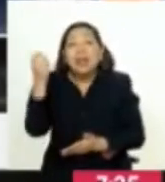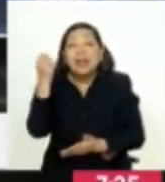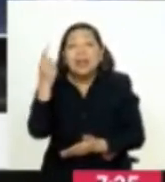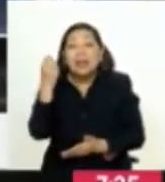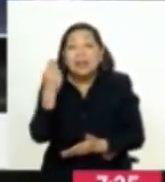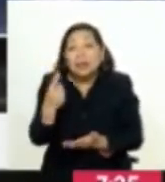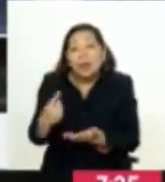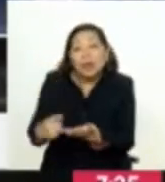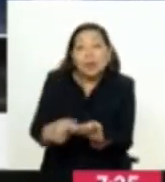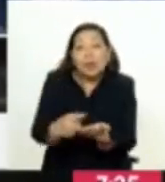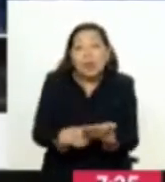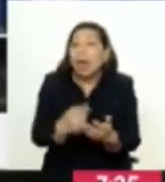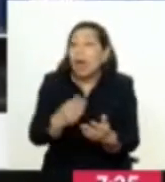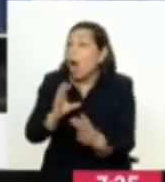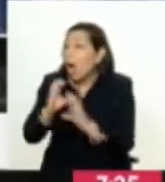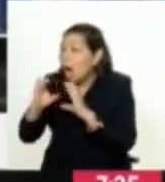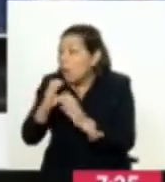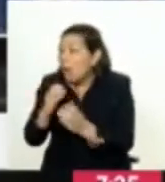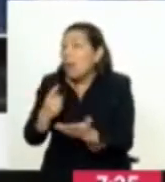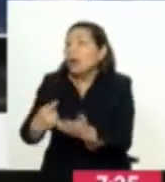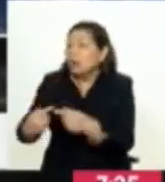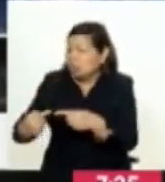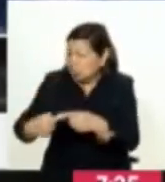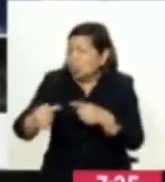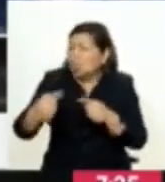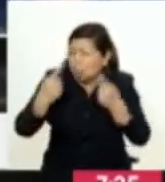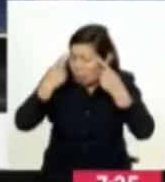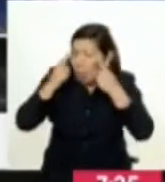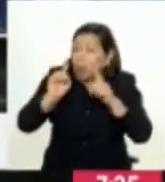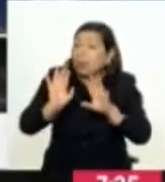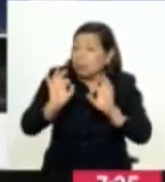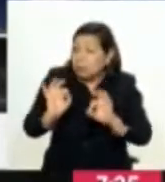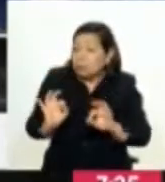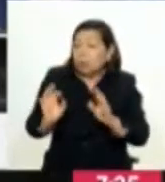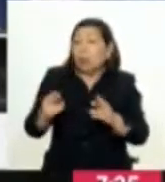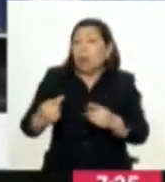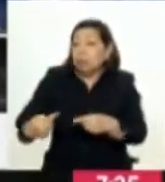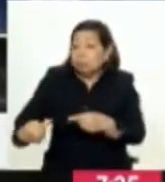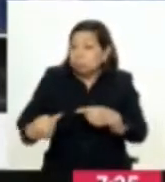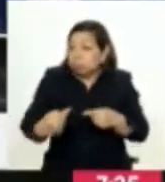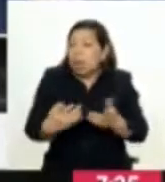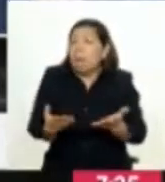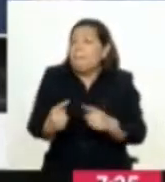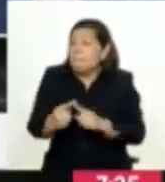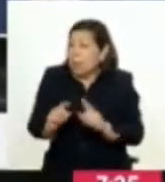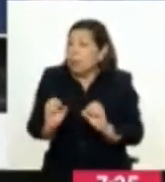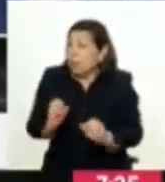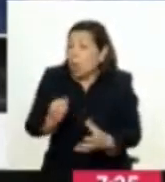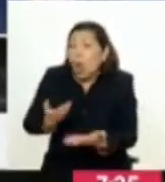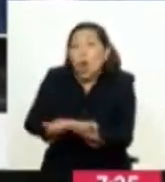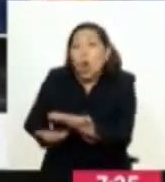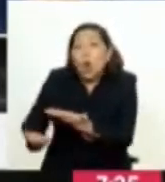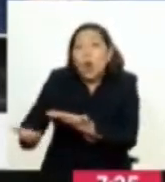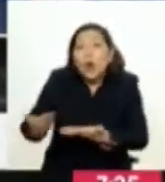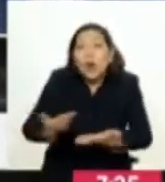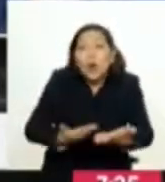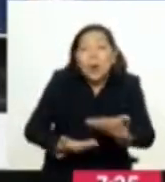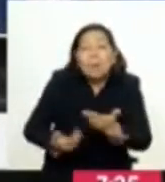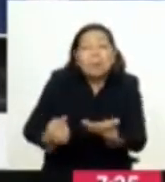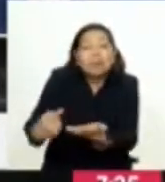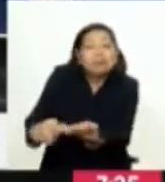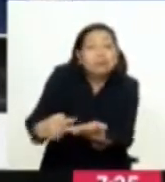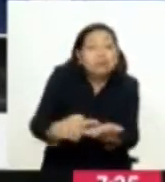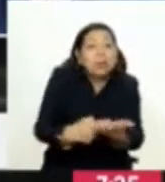entendimiento, es que nos entendamos. Podemos discrepar, pero es importante que nos entendamos. Esa es una condición para